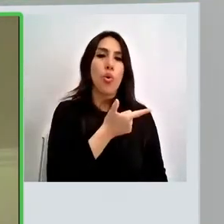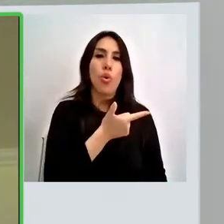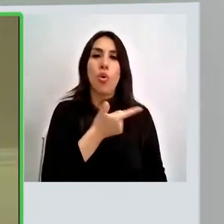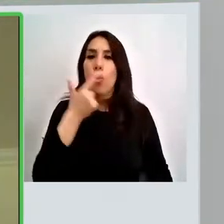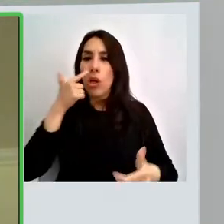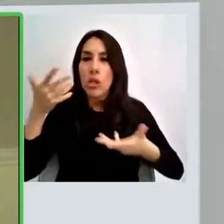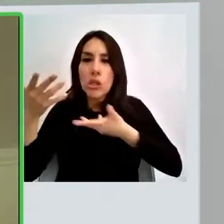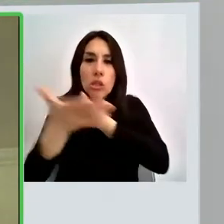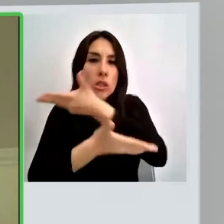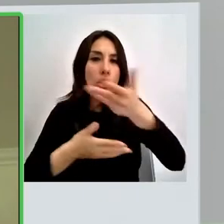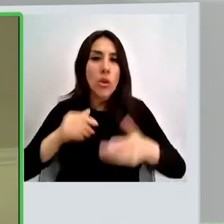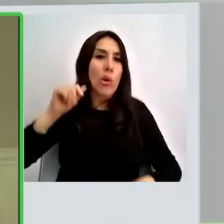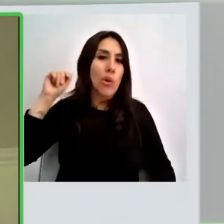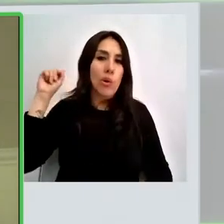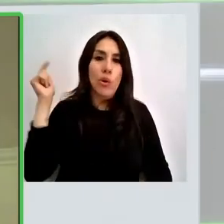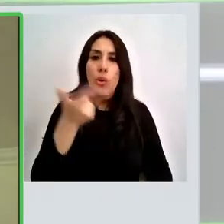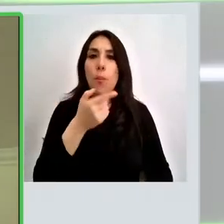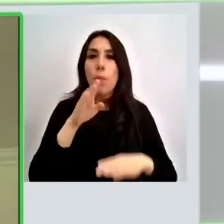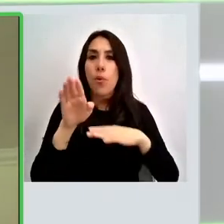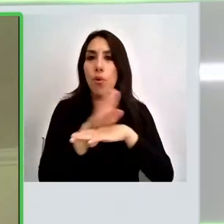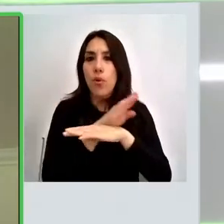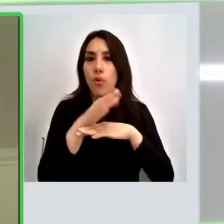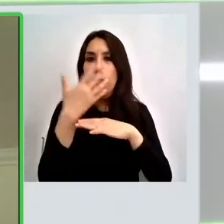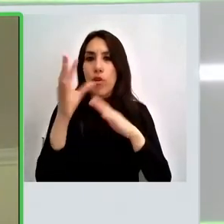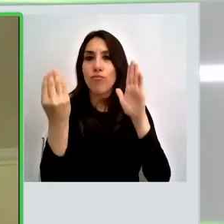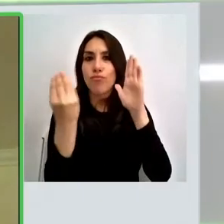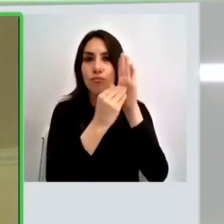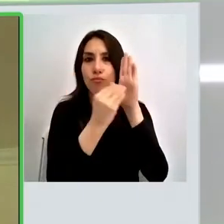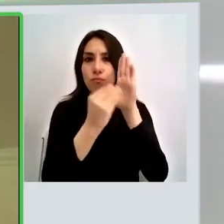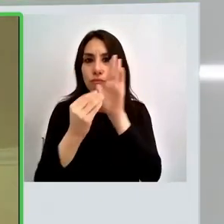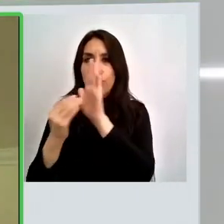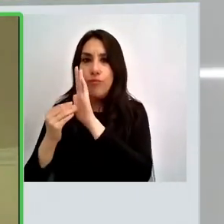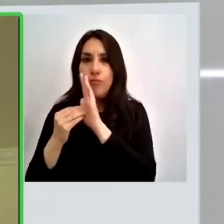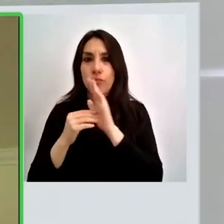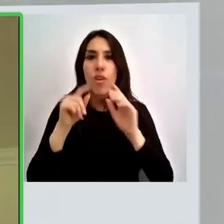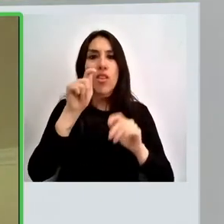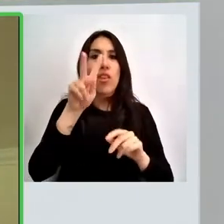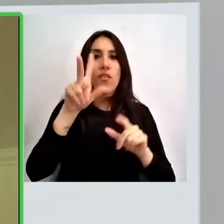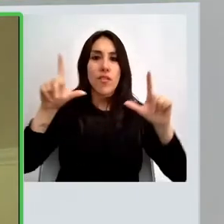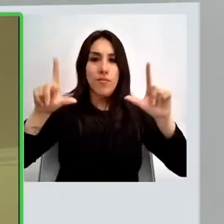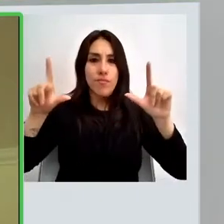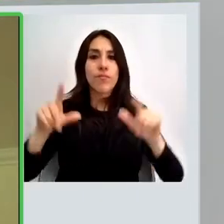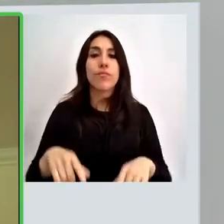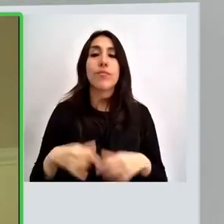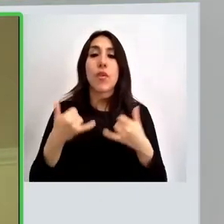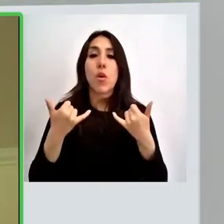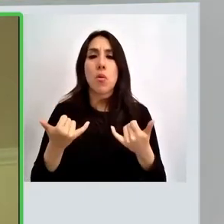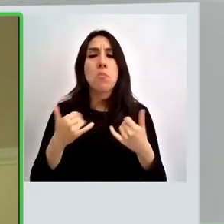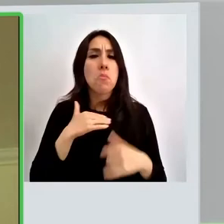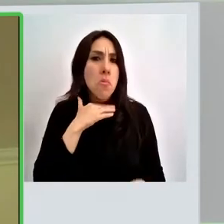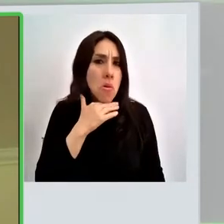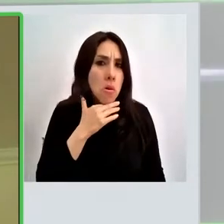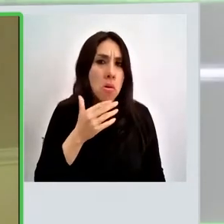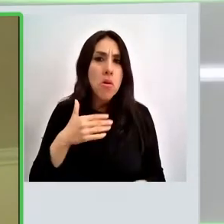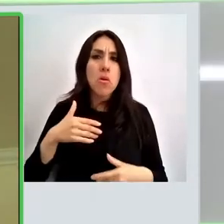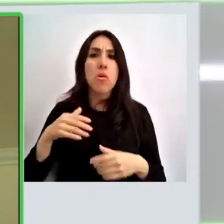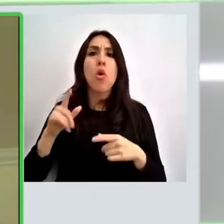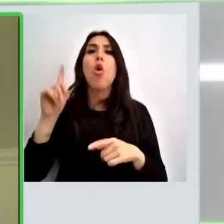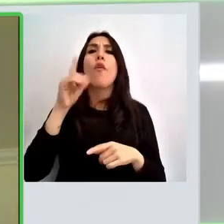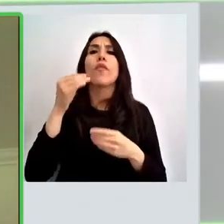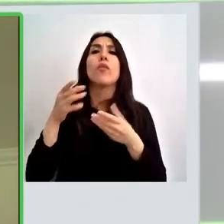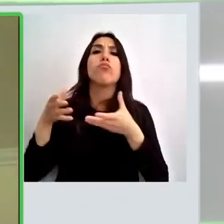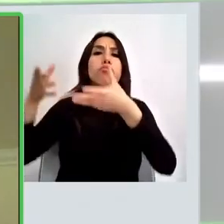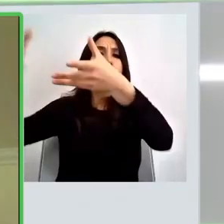los televisores entonces ahora es global ahora sin importar dónde de donde vengan esos televisores vienen con ese chip